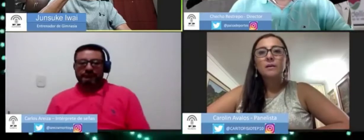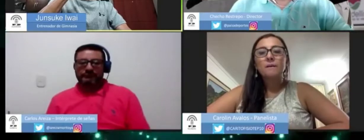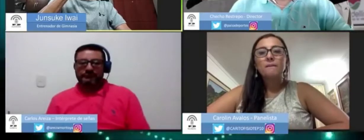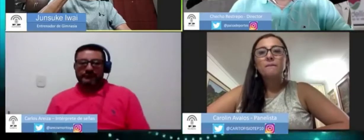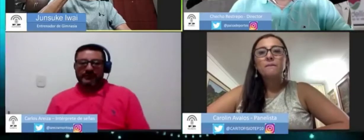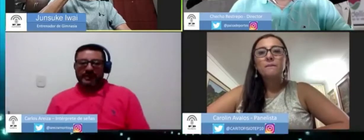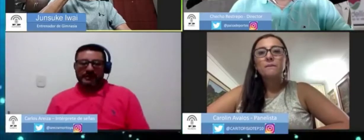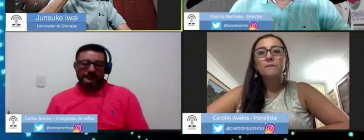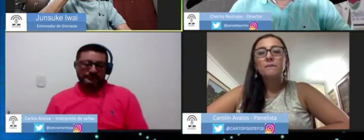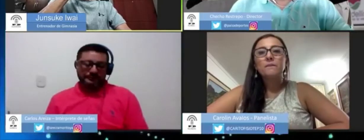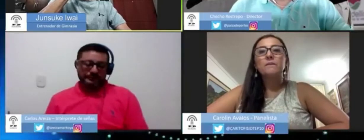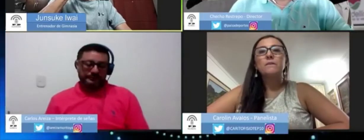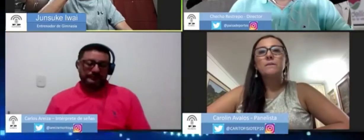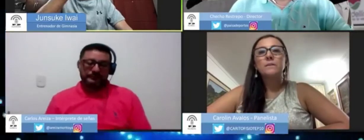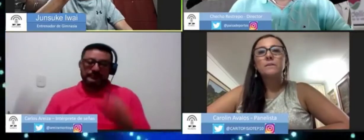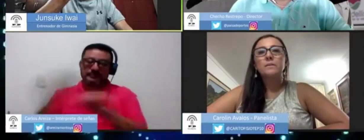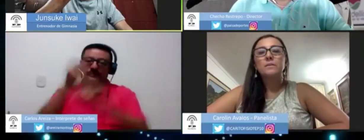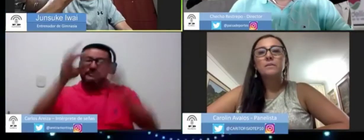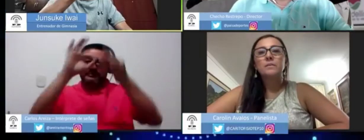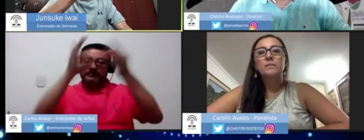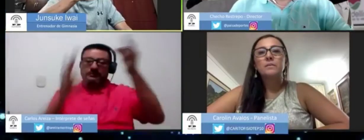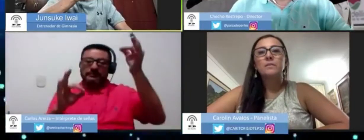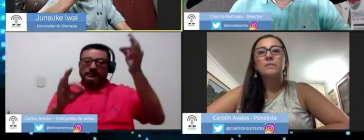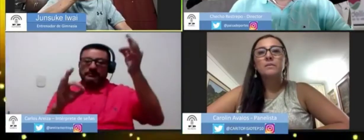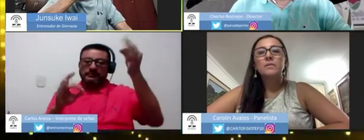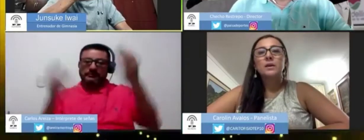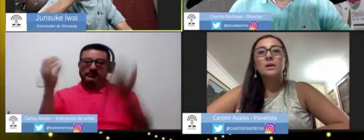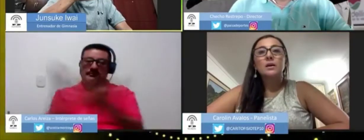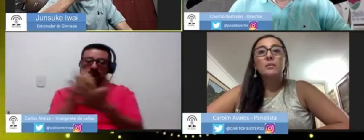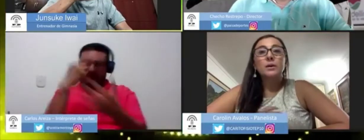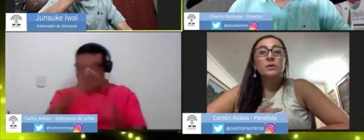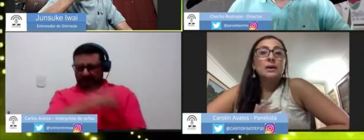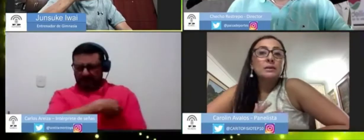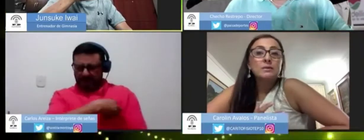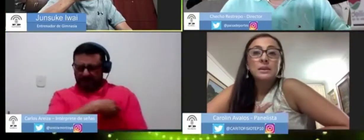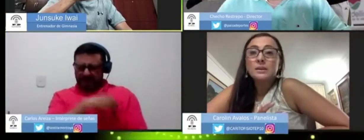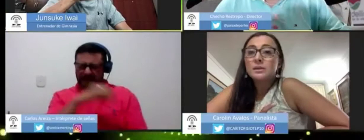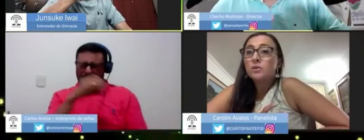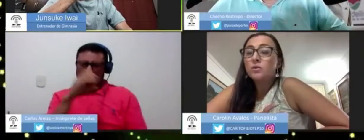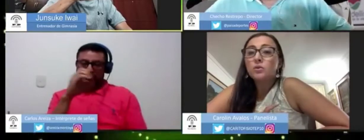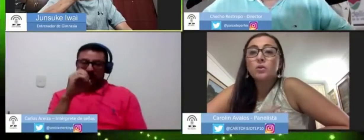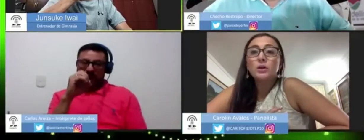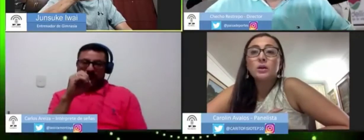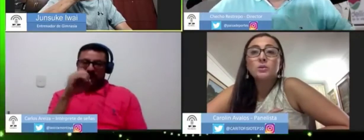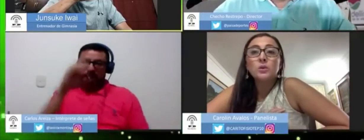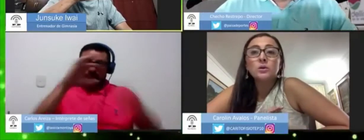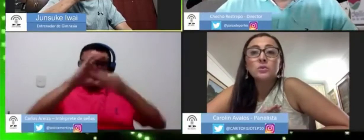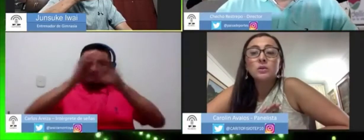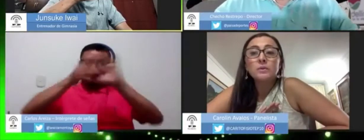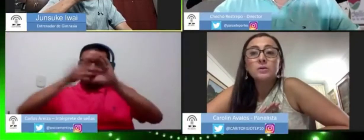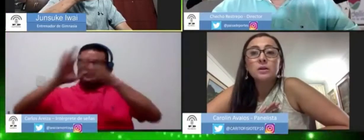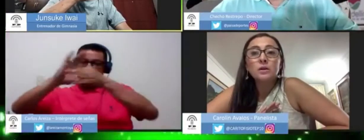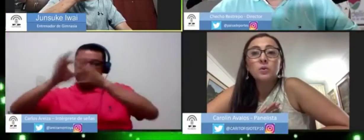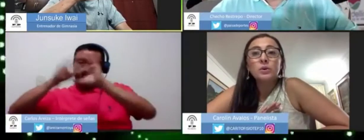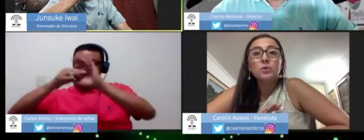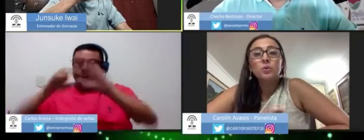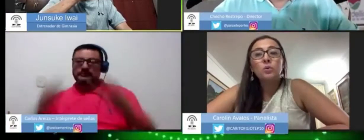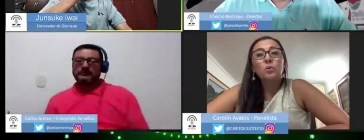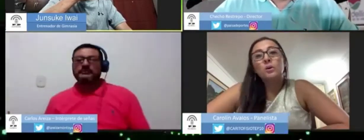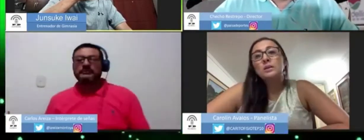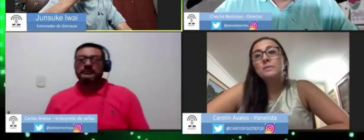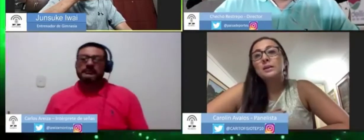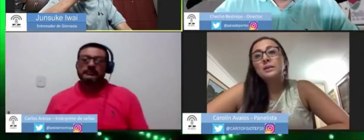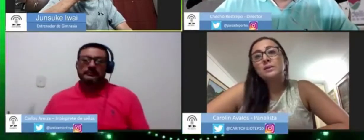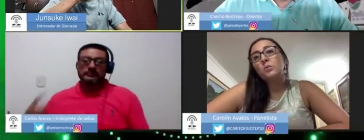llegar a Olimpiada, o sea, ganar medalla olímpica. Bueno, Andrés, ¿profe, tienes en los Juegos Olímpicos de la Juventud o